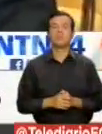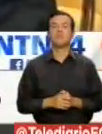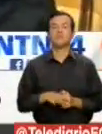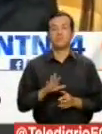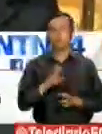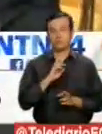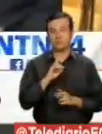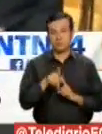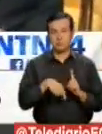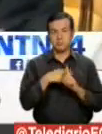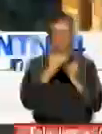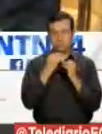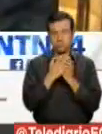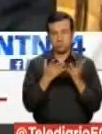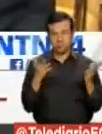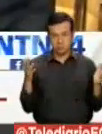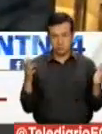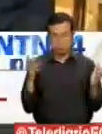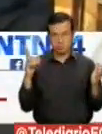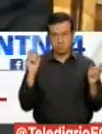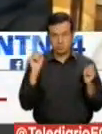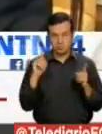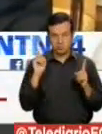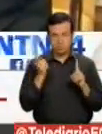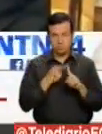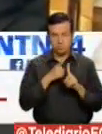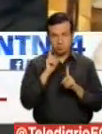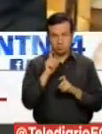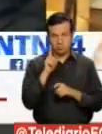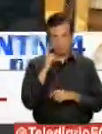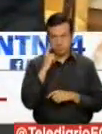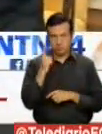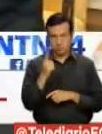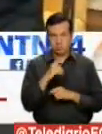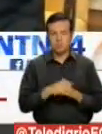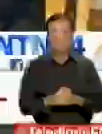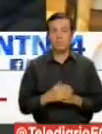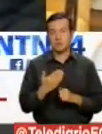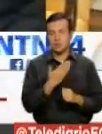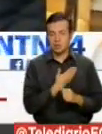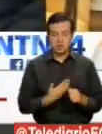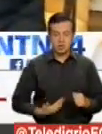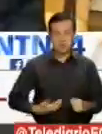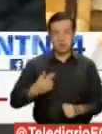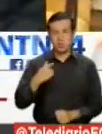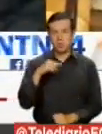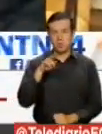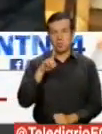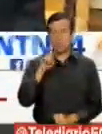Déjenme agregar algo sobre la primera pregunta de Vanessa. El presidente Guaidó,